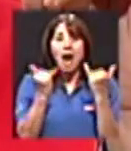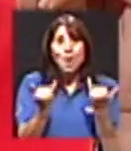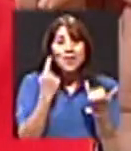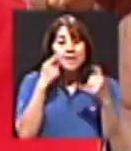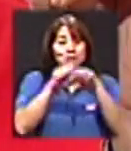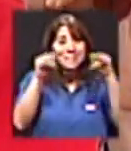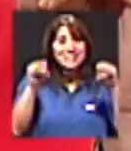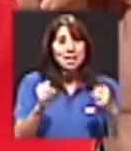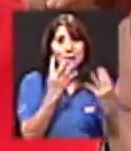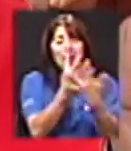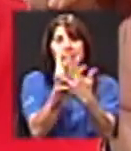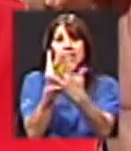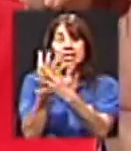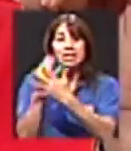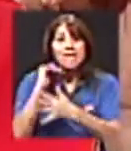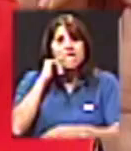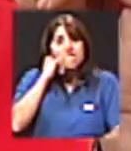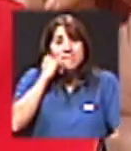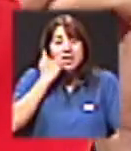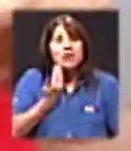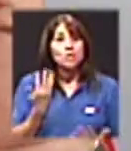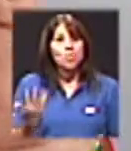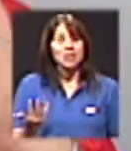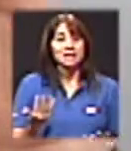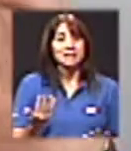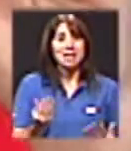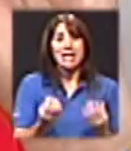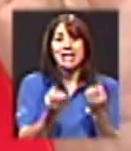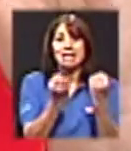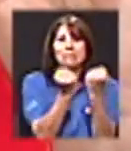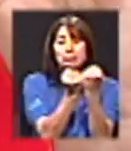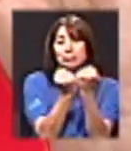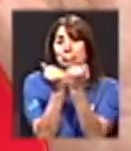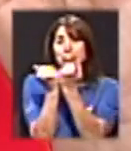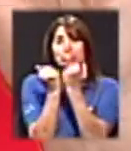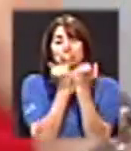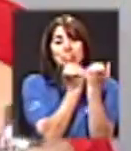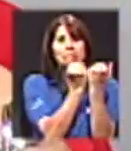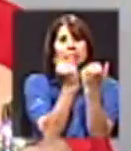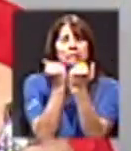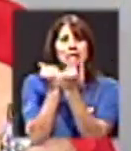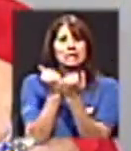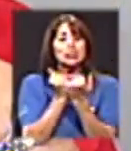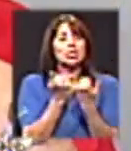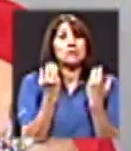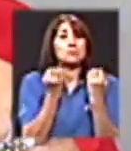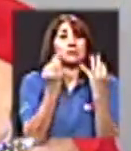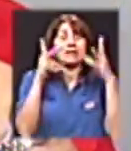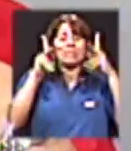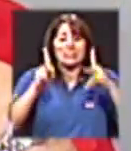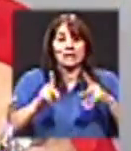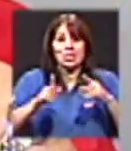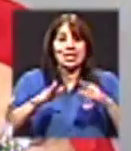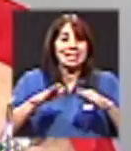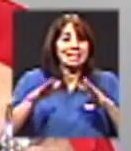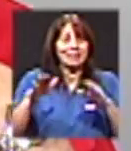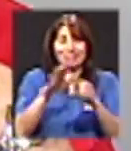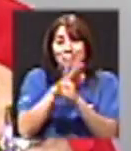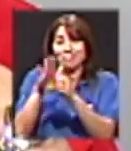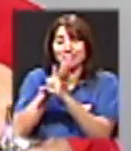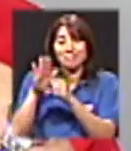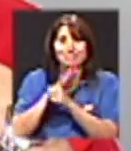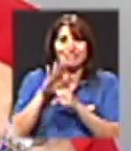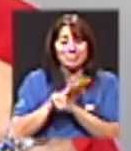Una sobrepoblación en algunos casos del 80%. O sea, no me puedo explicar, Juan Rafael, mire, yo que vi las cárceles cuando estaban en un